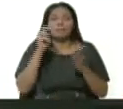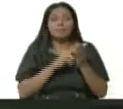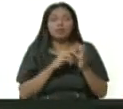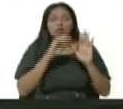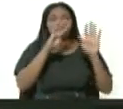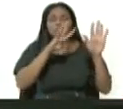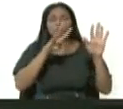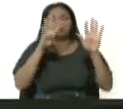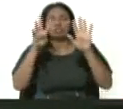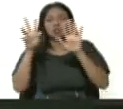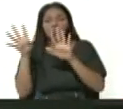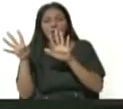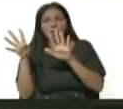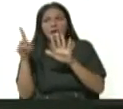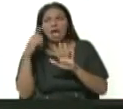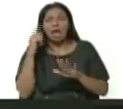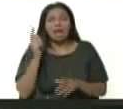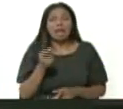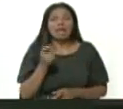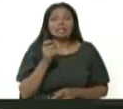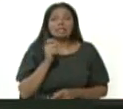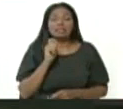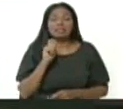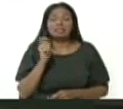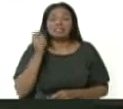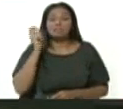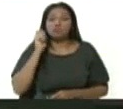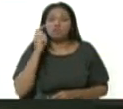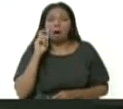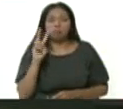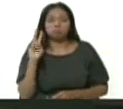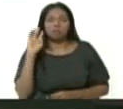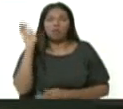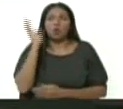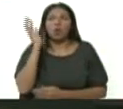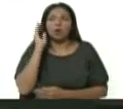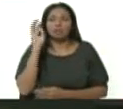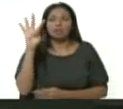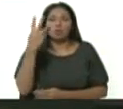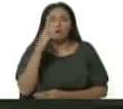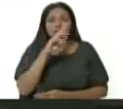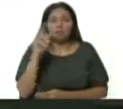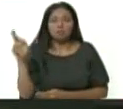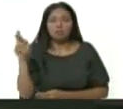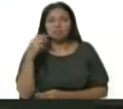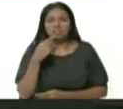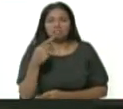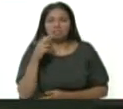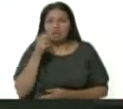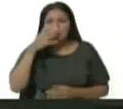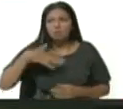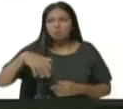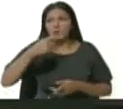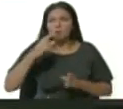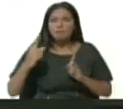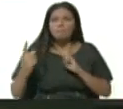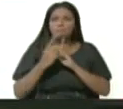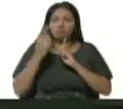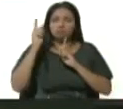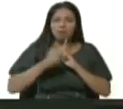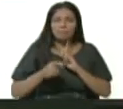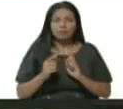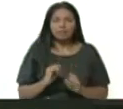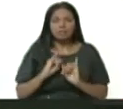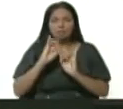diputado. Y le tocó hablar por el pueblo en el Congreso de la Cuarta República y hablar por el pueblo. Nos